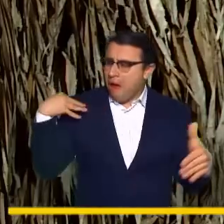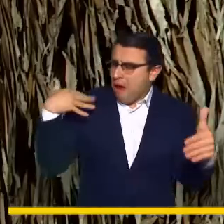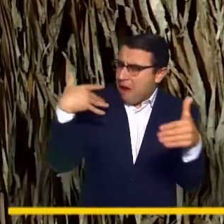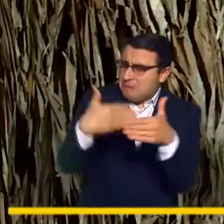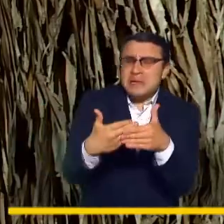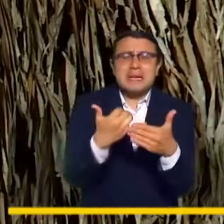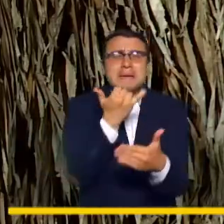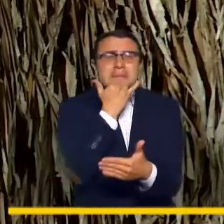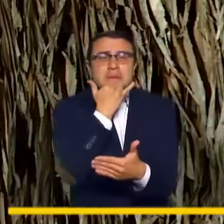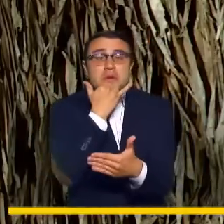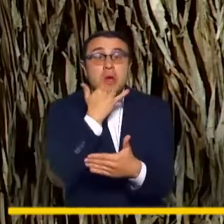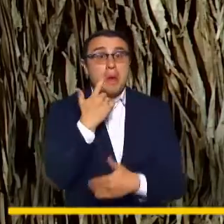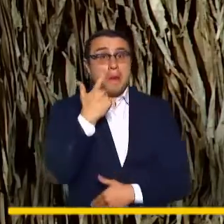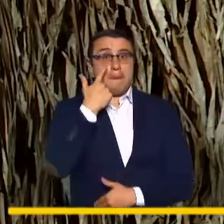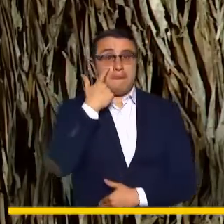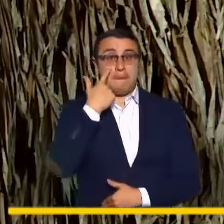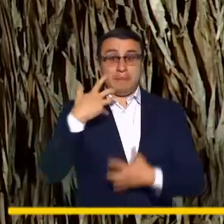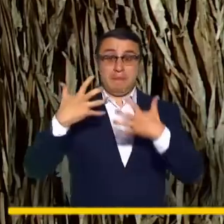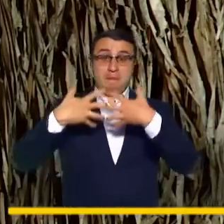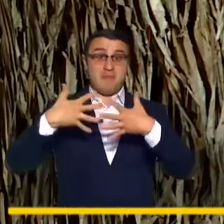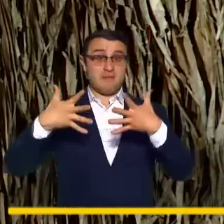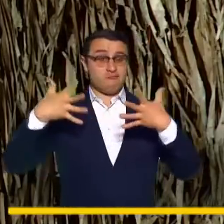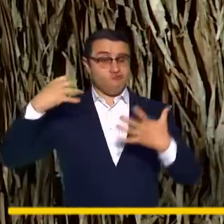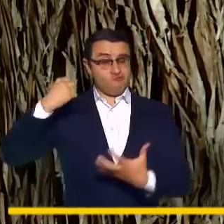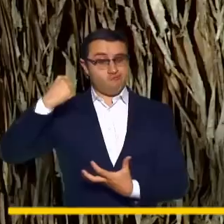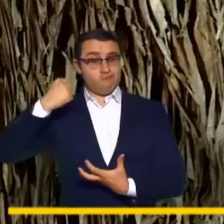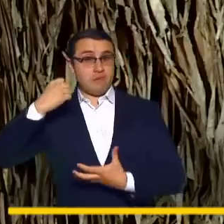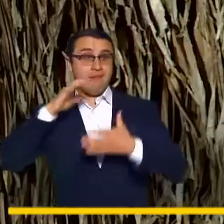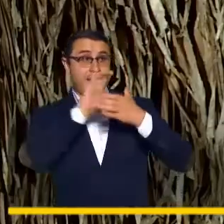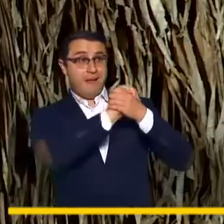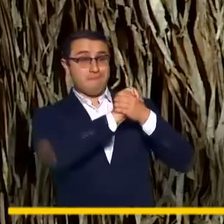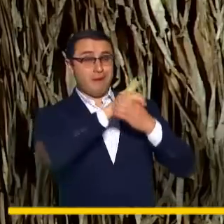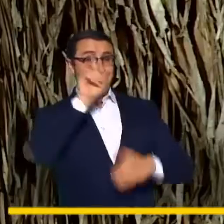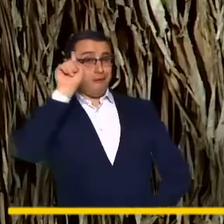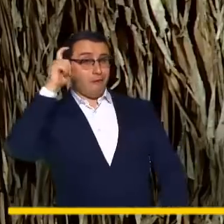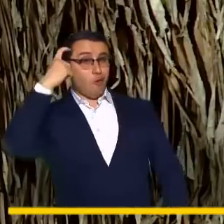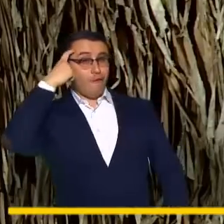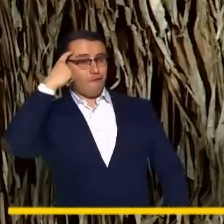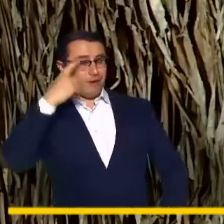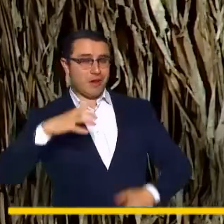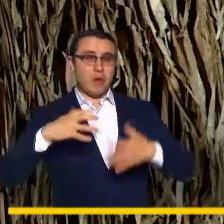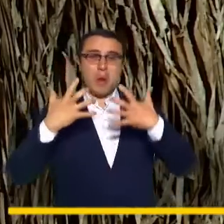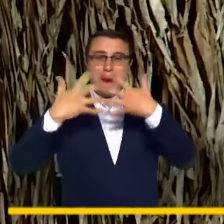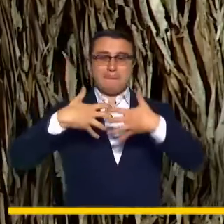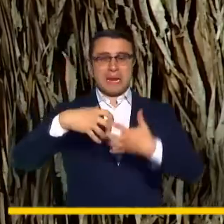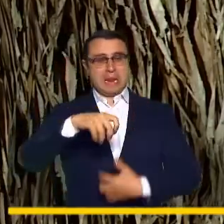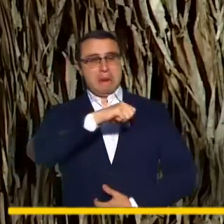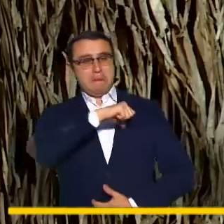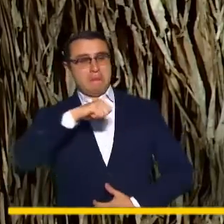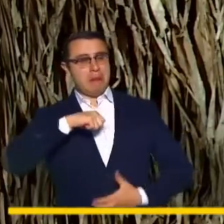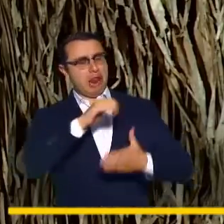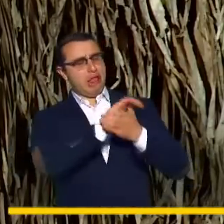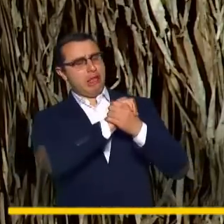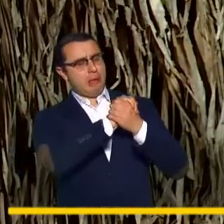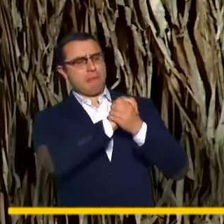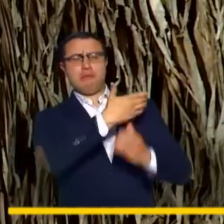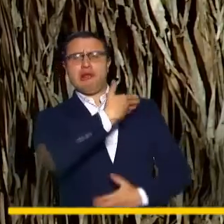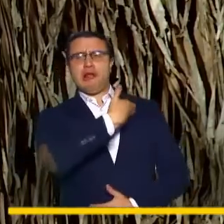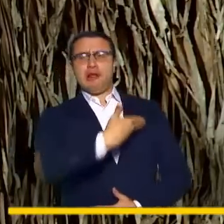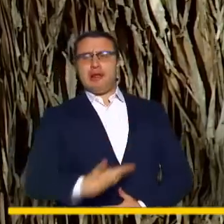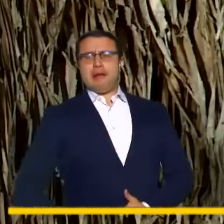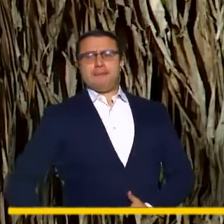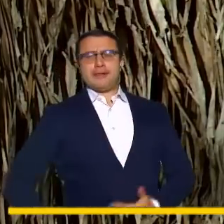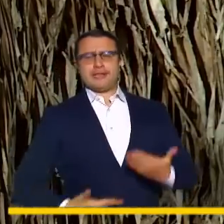Entonces la gran empresa amiga del gobierno, la gran empresa privada amiga del presidente